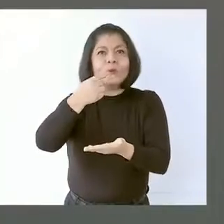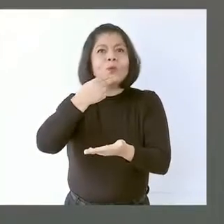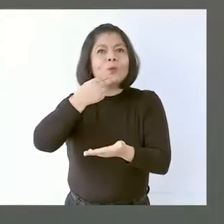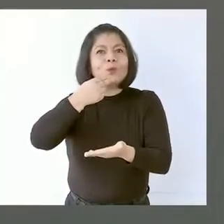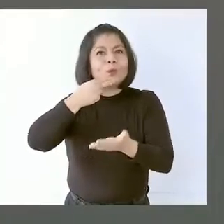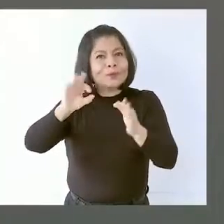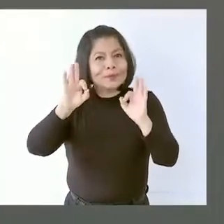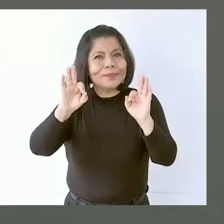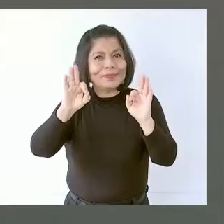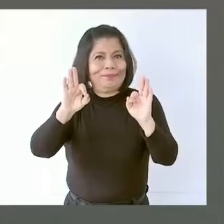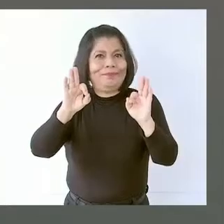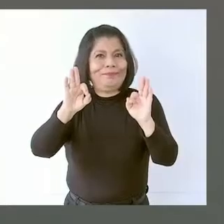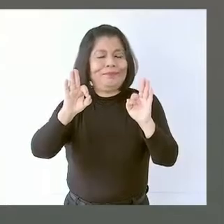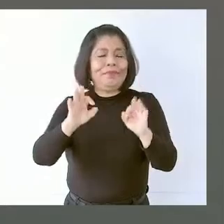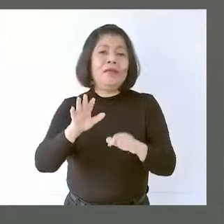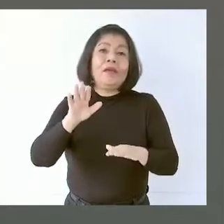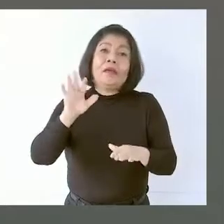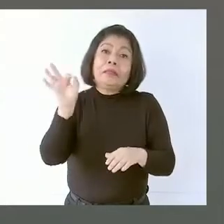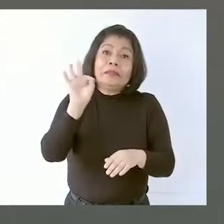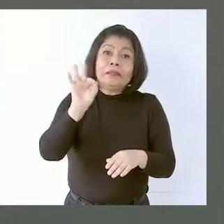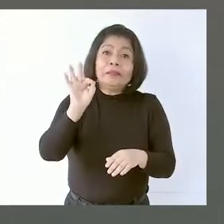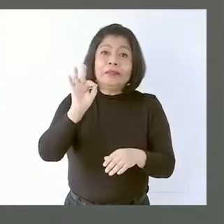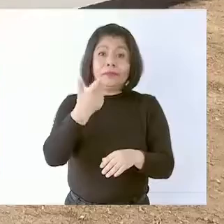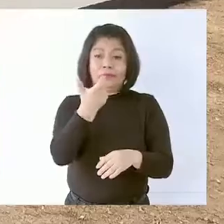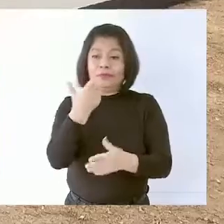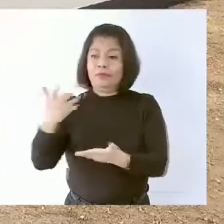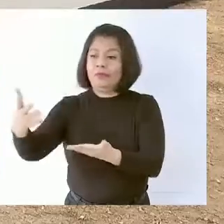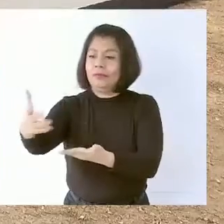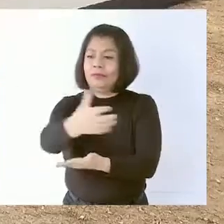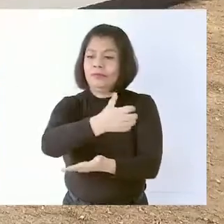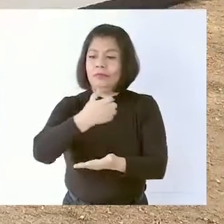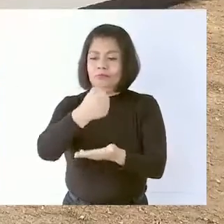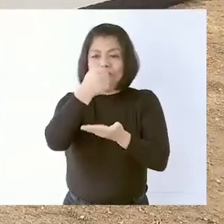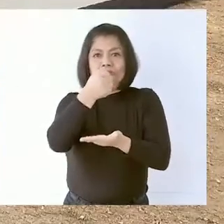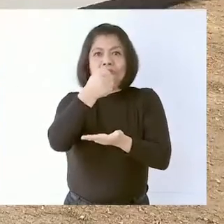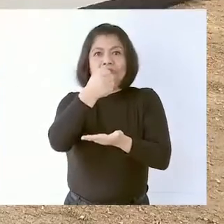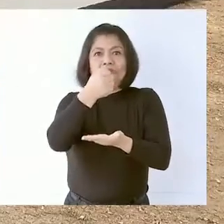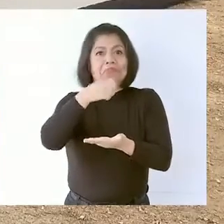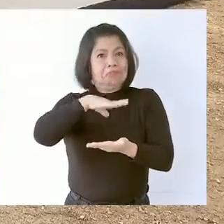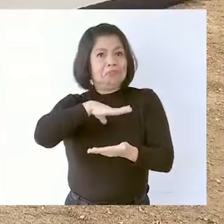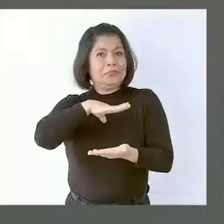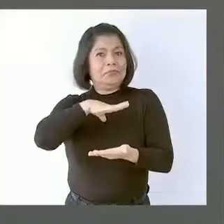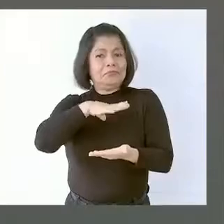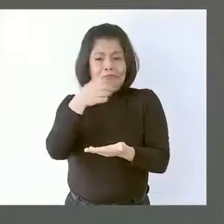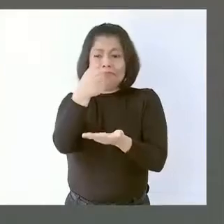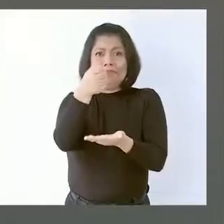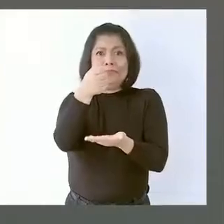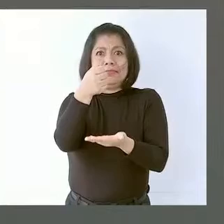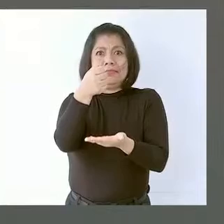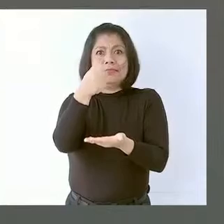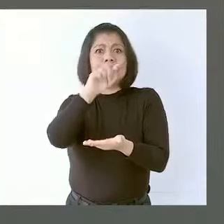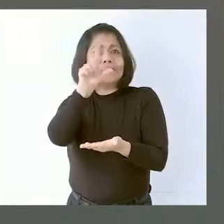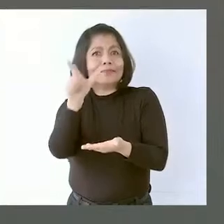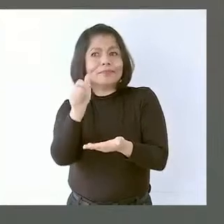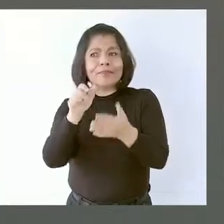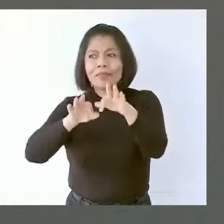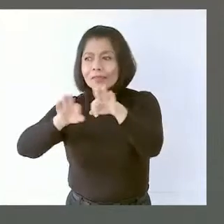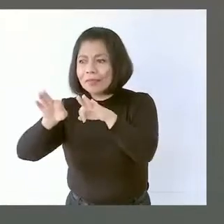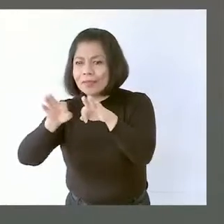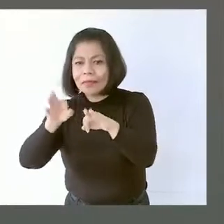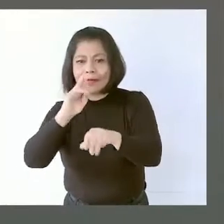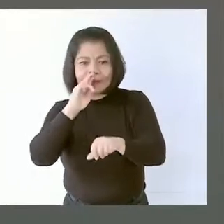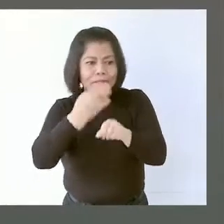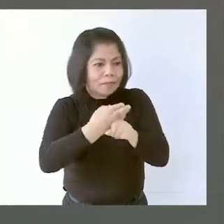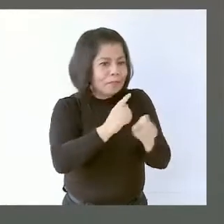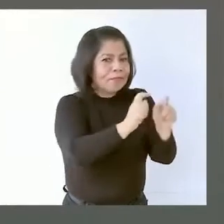ejecuta? ¿Quién se hace cargo de hacer las obras de transformación? Y en este